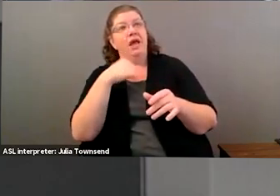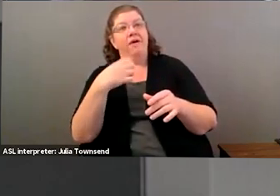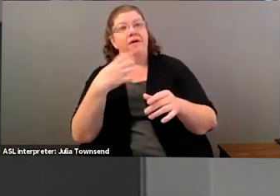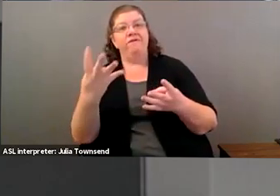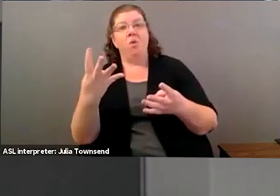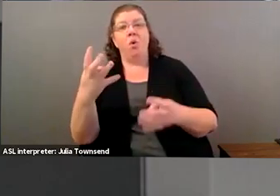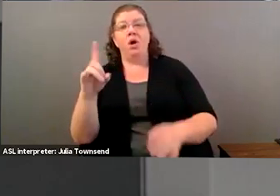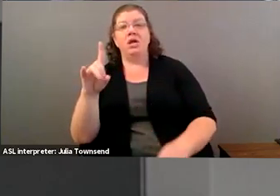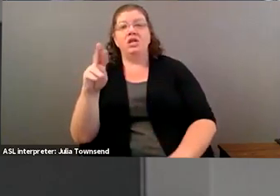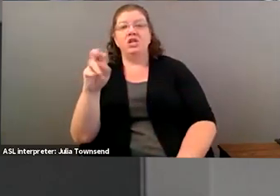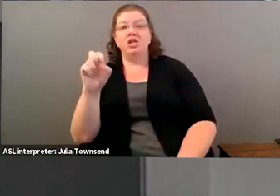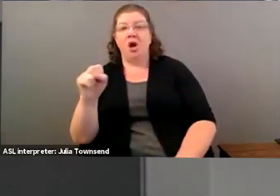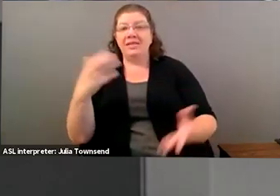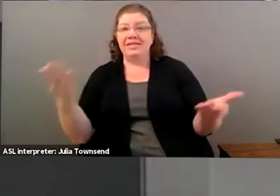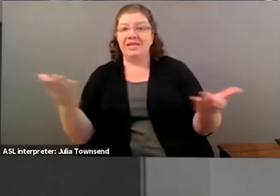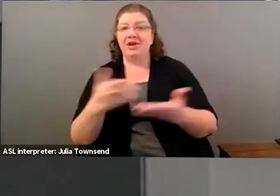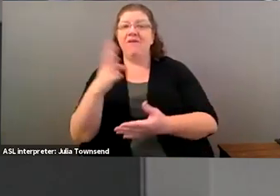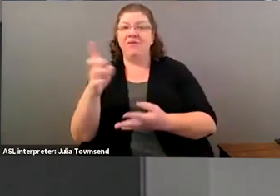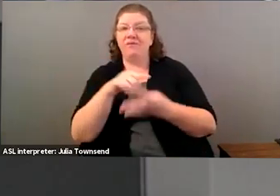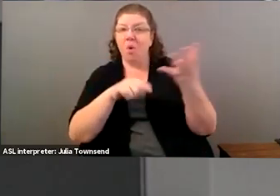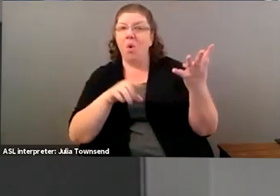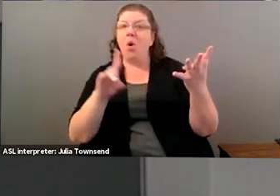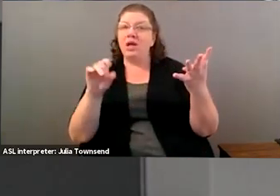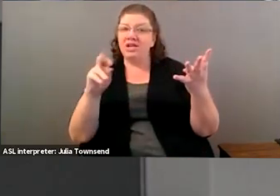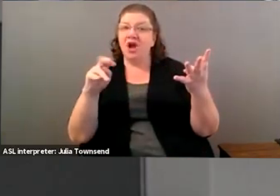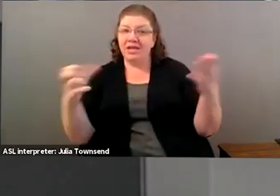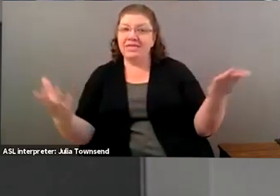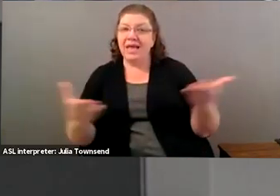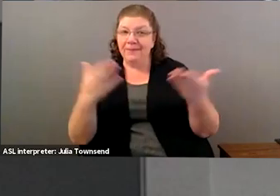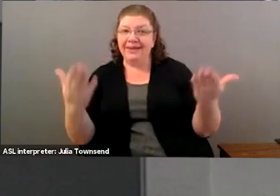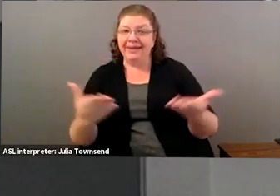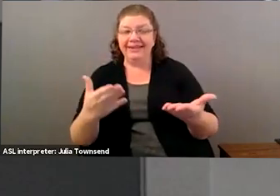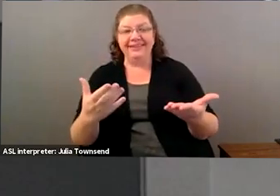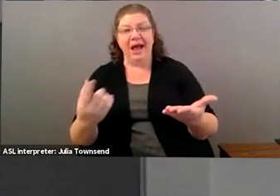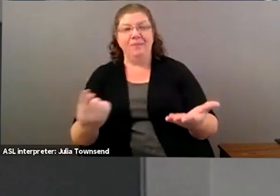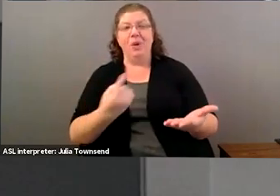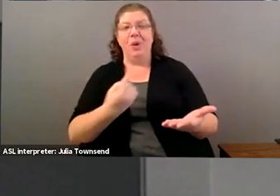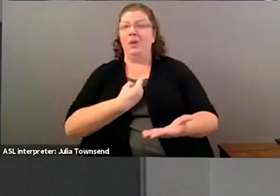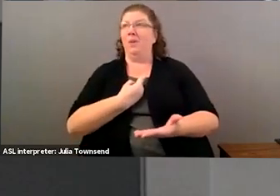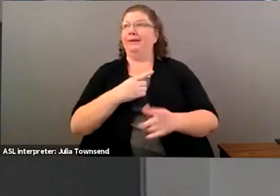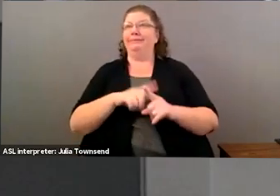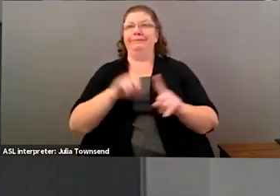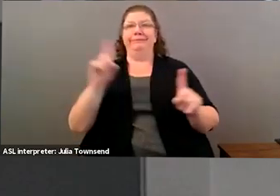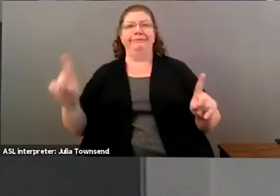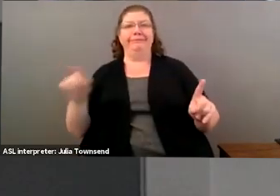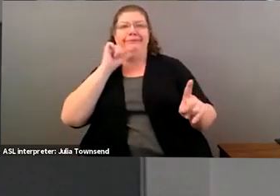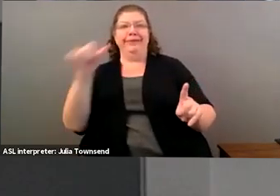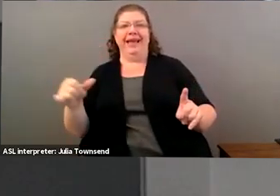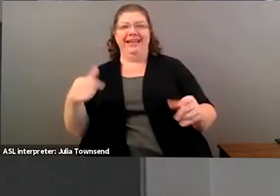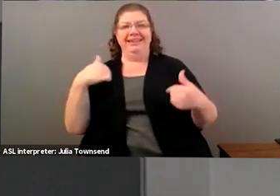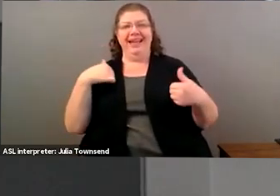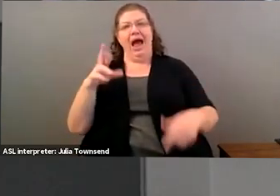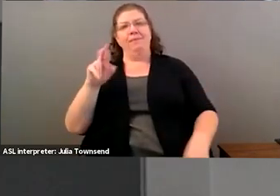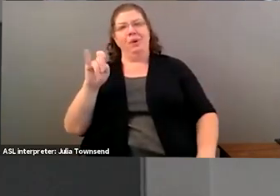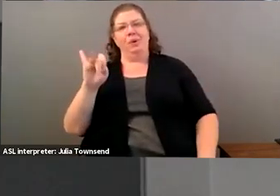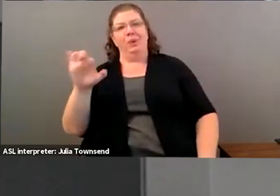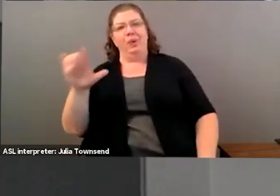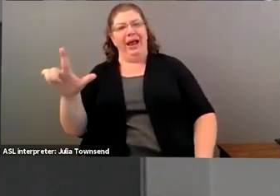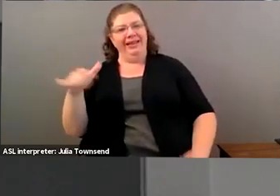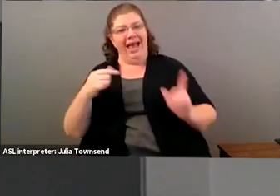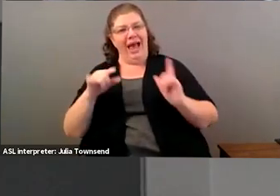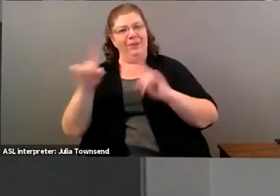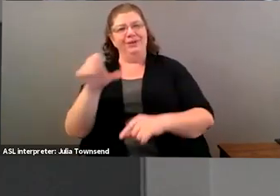4 downs aquí 42 y yo soy la única que tal vez no soy porque yo fui